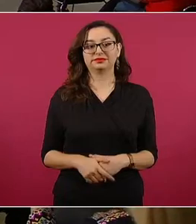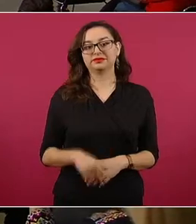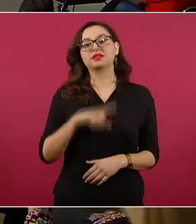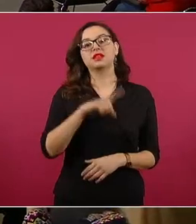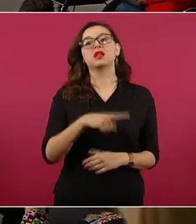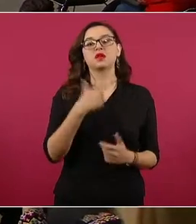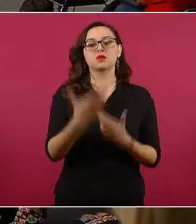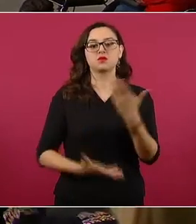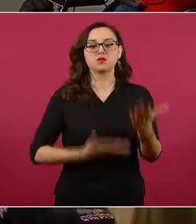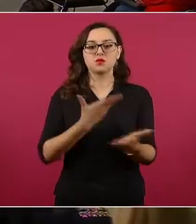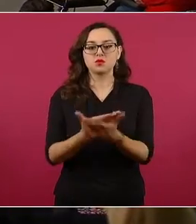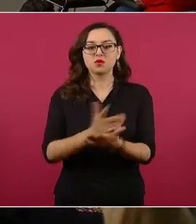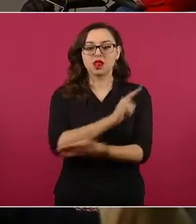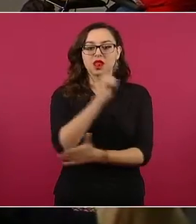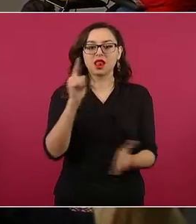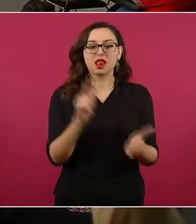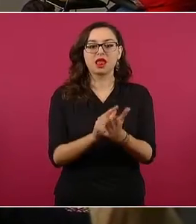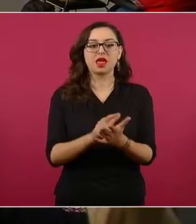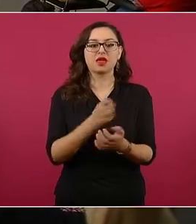reforma educativa.